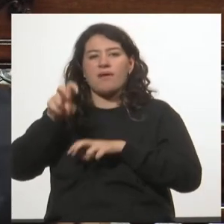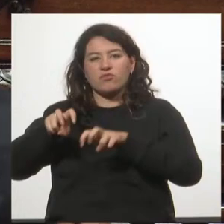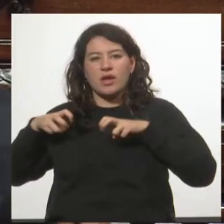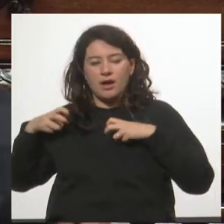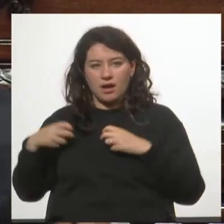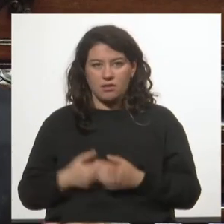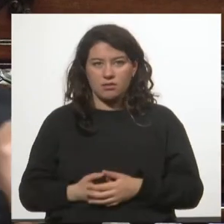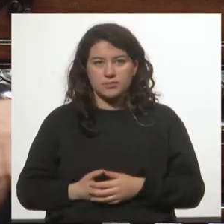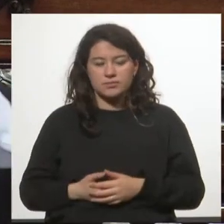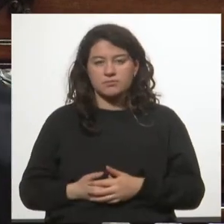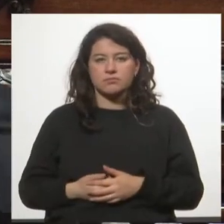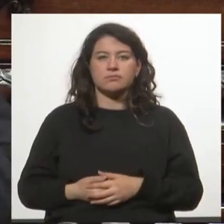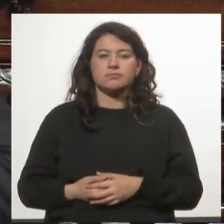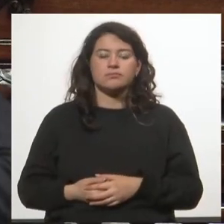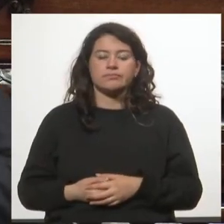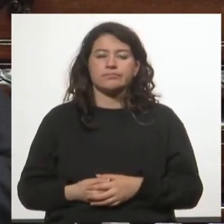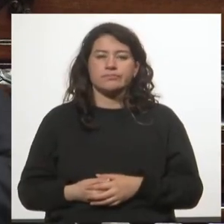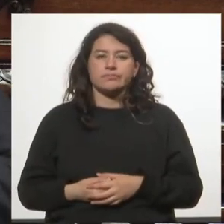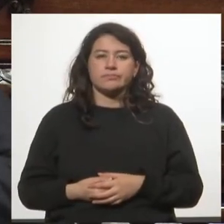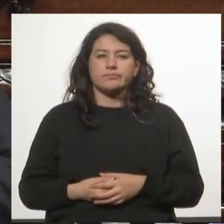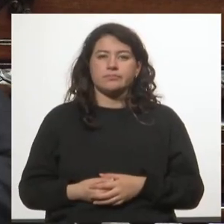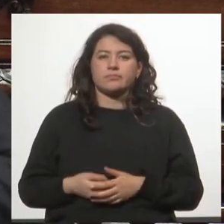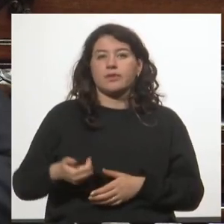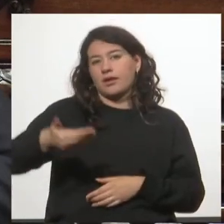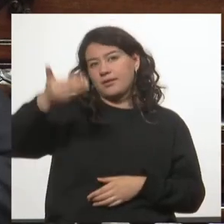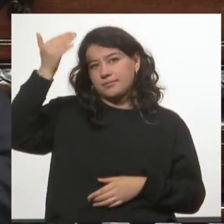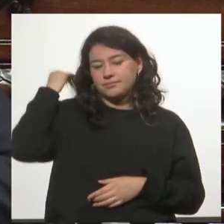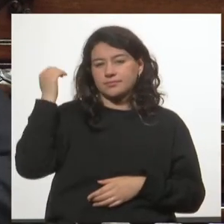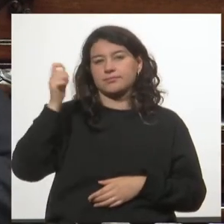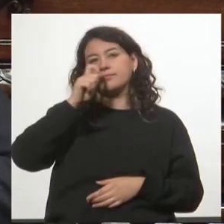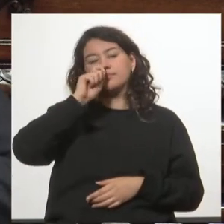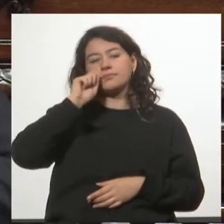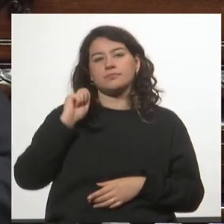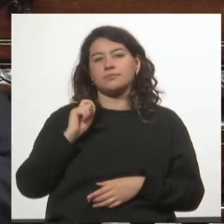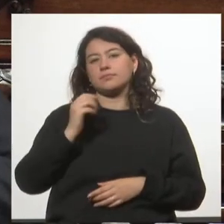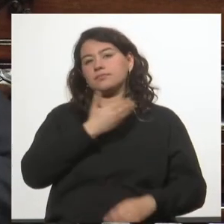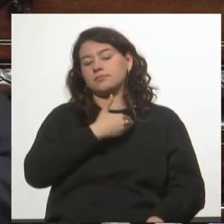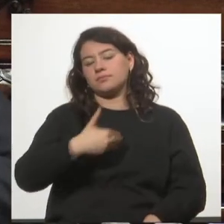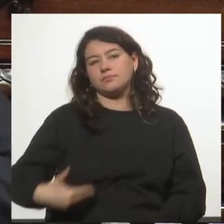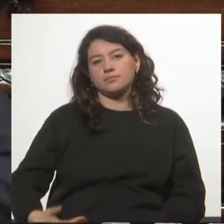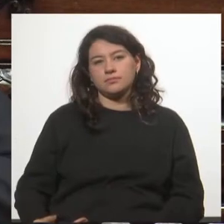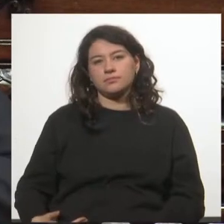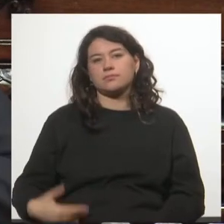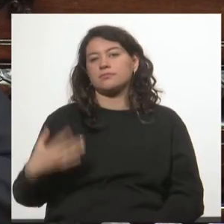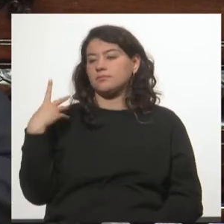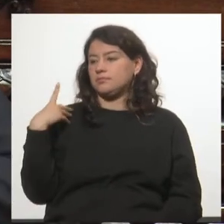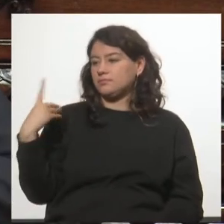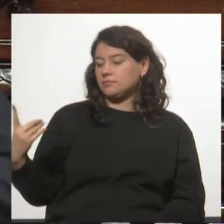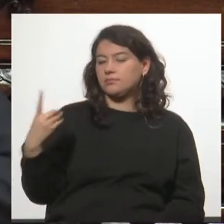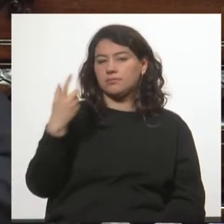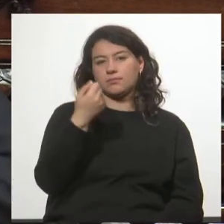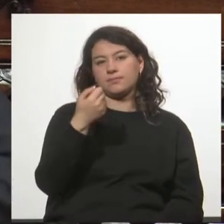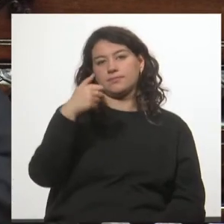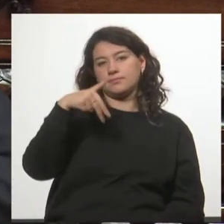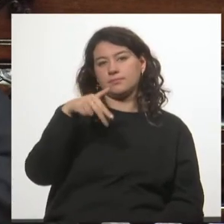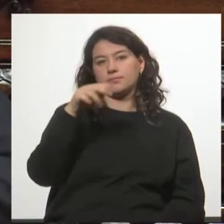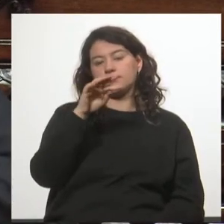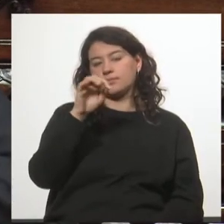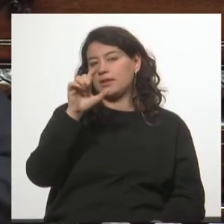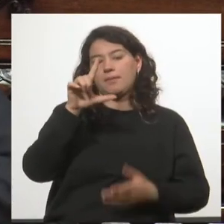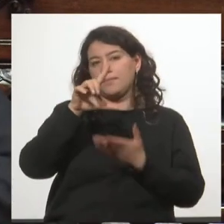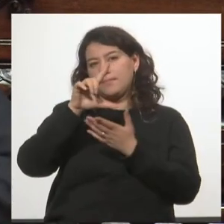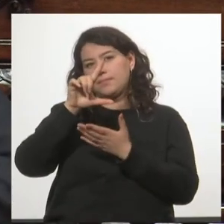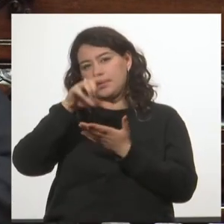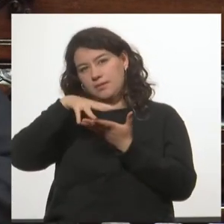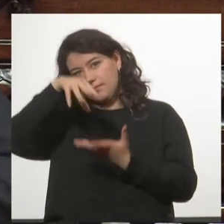el otro día el señor presidente del directorio ante él tuvo el honor de